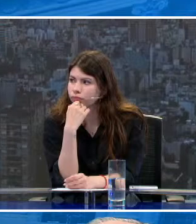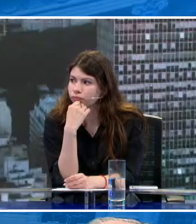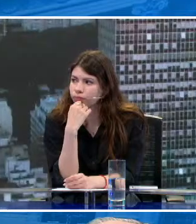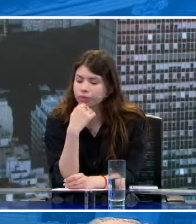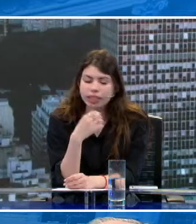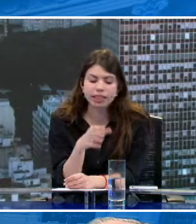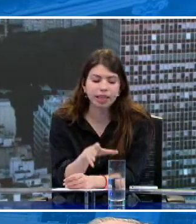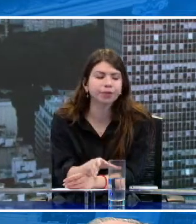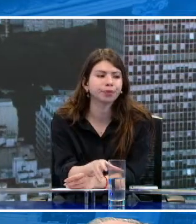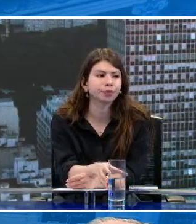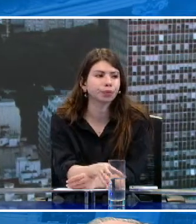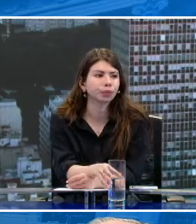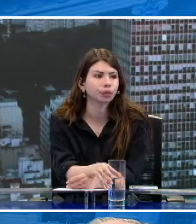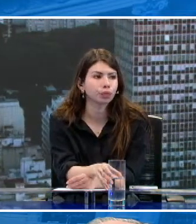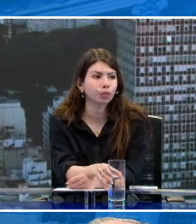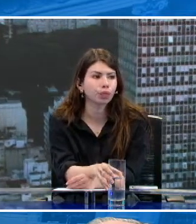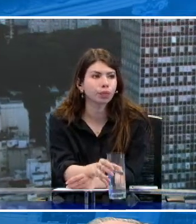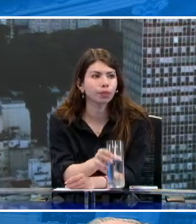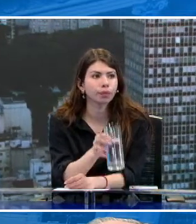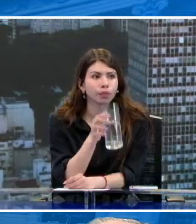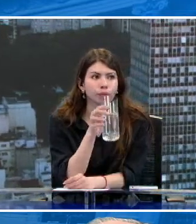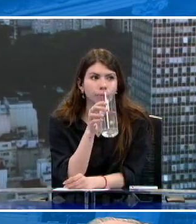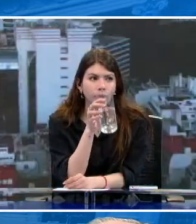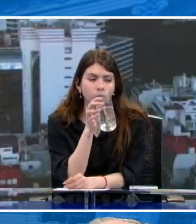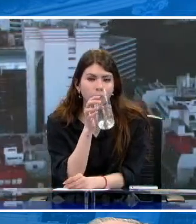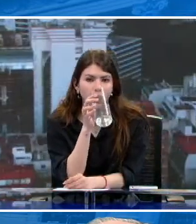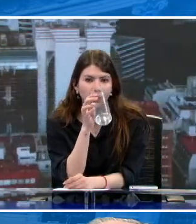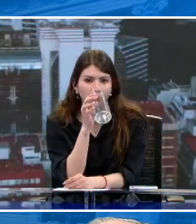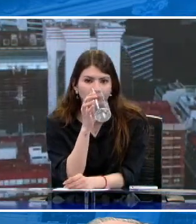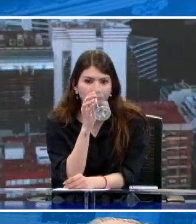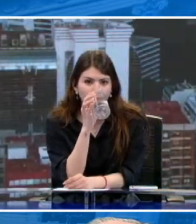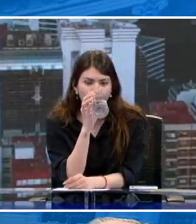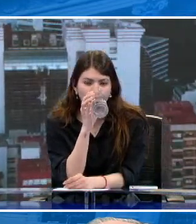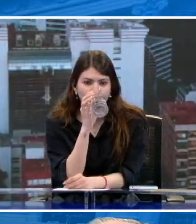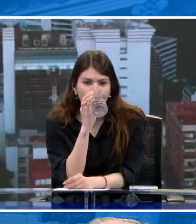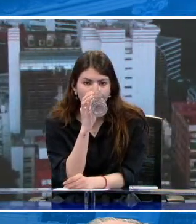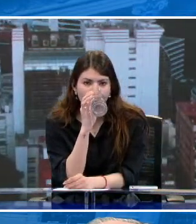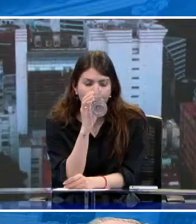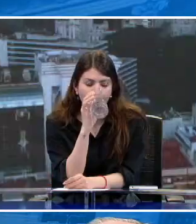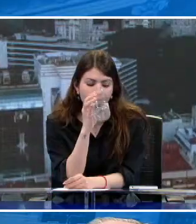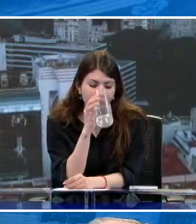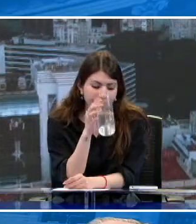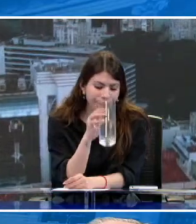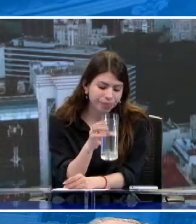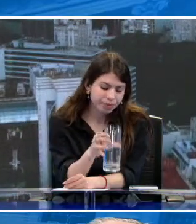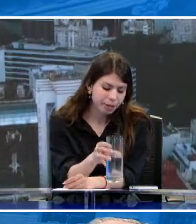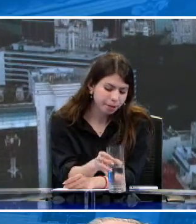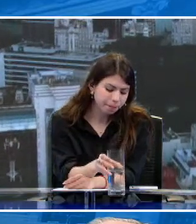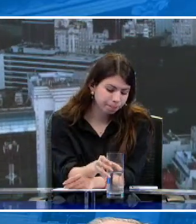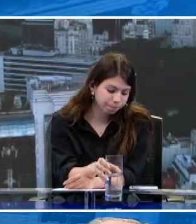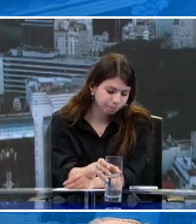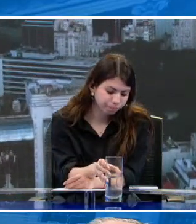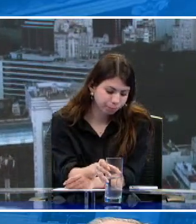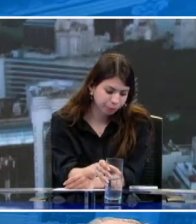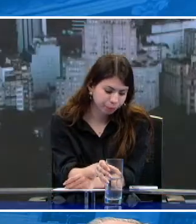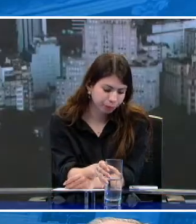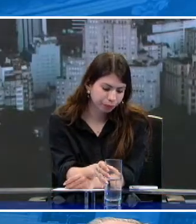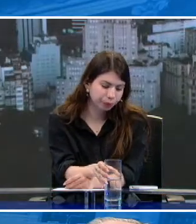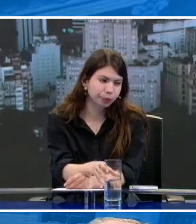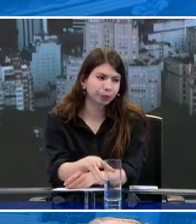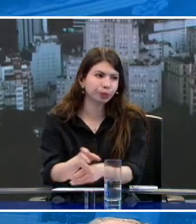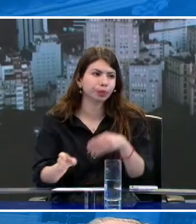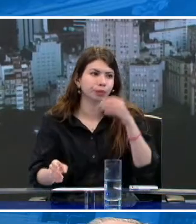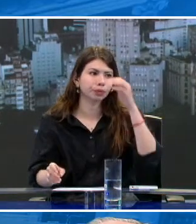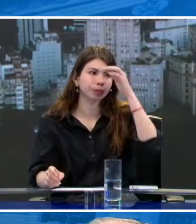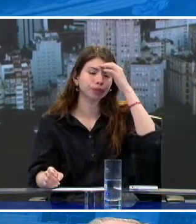bloque Unidos, que no quería estar ni con los radicales ni con Democracia para Siempre y conformó bloque propio, el ex intendente